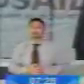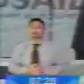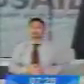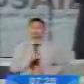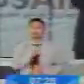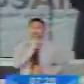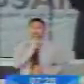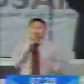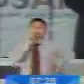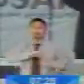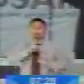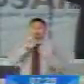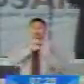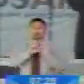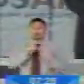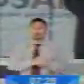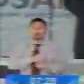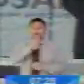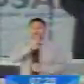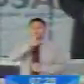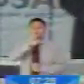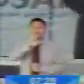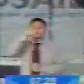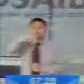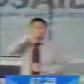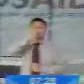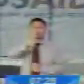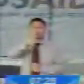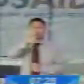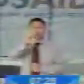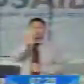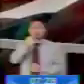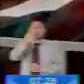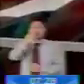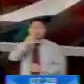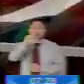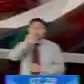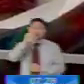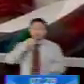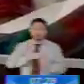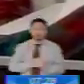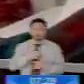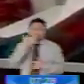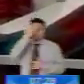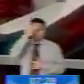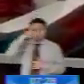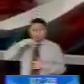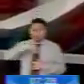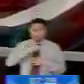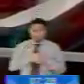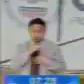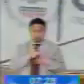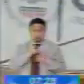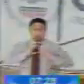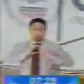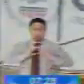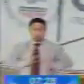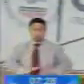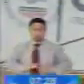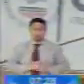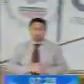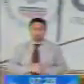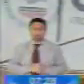Estados Unidos dona a Ecuador Remdesivir, un medicamento que ayuda a mermar los síntomas provocados por el coronavirus.